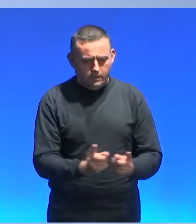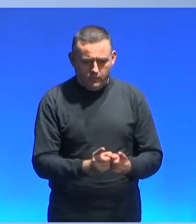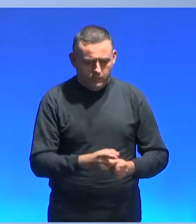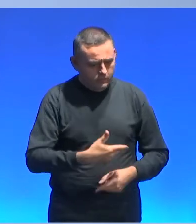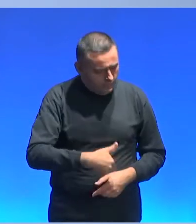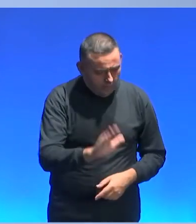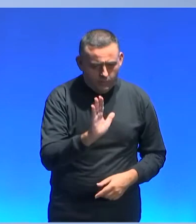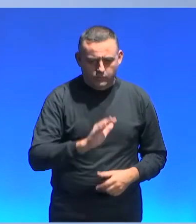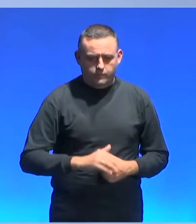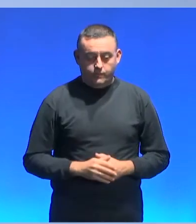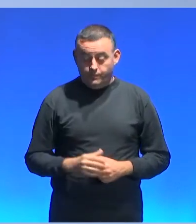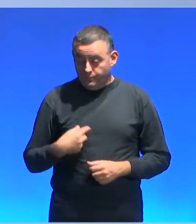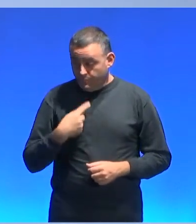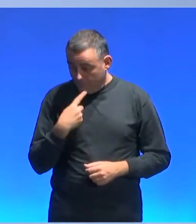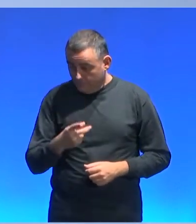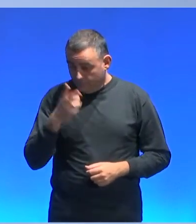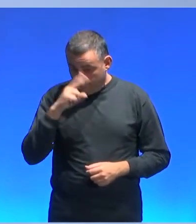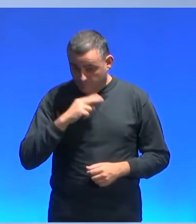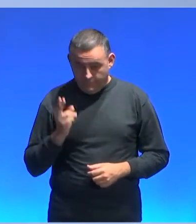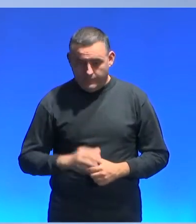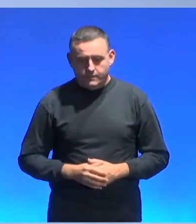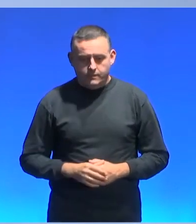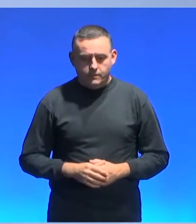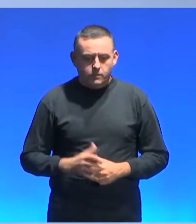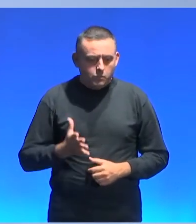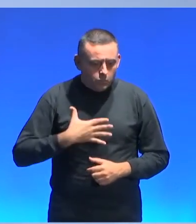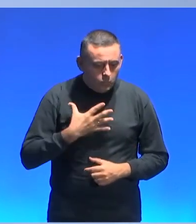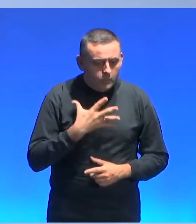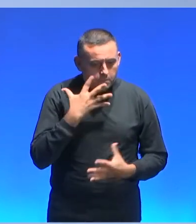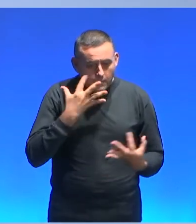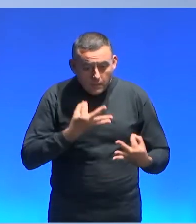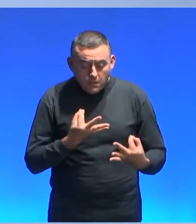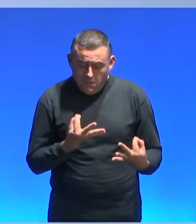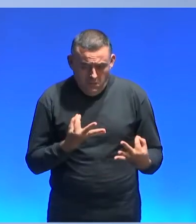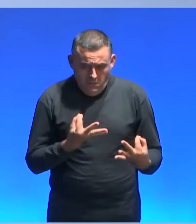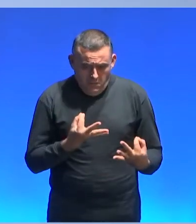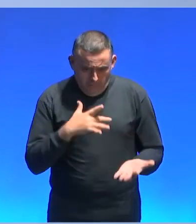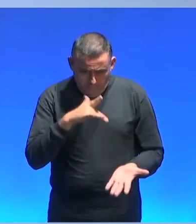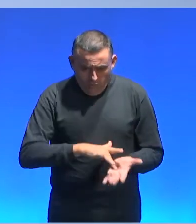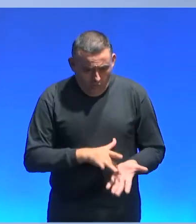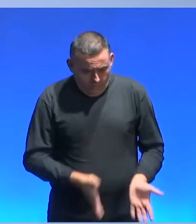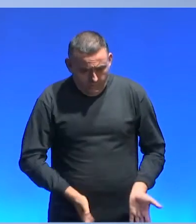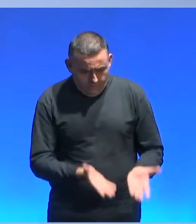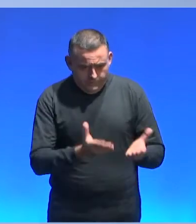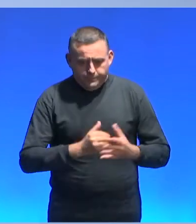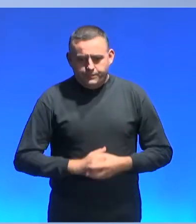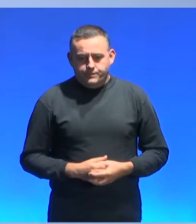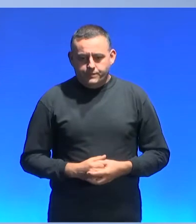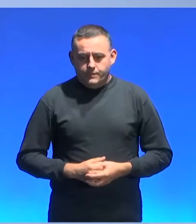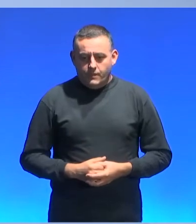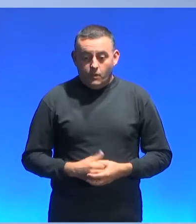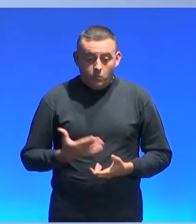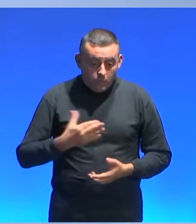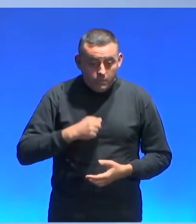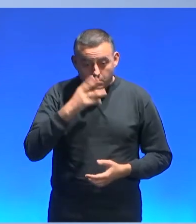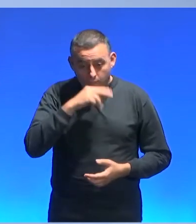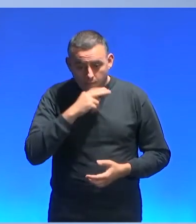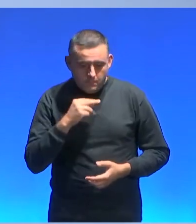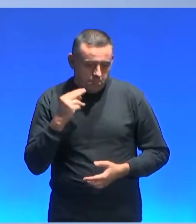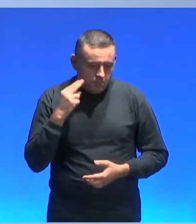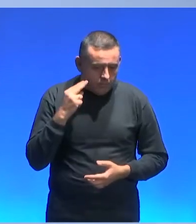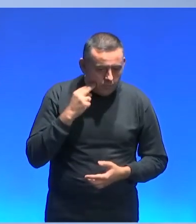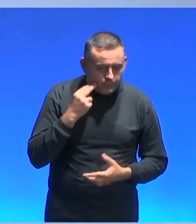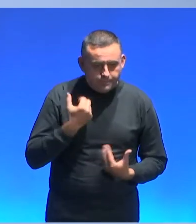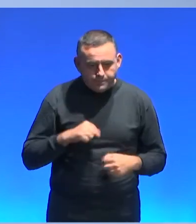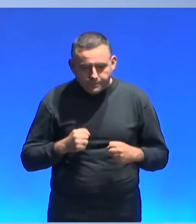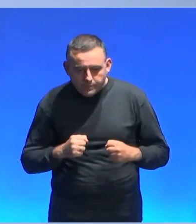Yo digo siempre, ya lo sé que tenemos miedo, pero mejor tener miedo cuando son pequeños, que